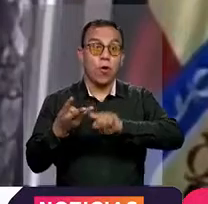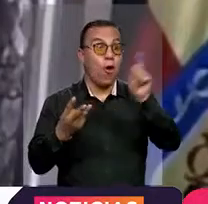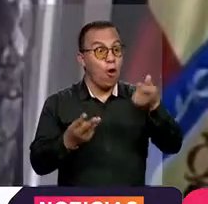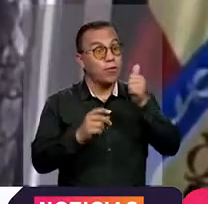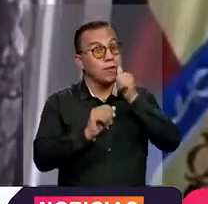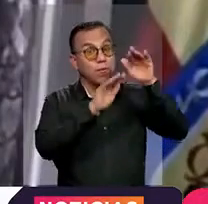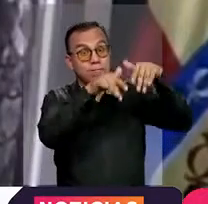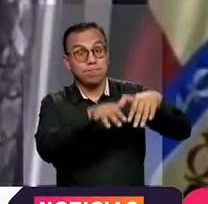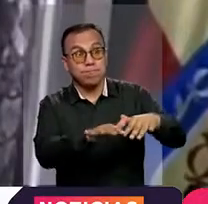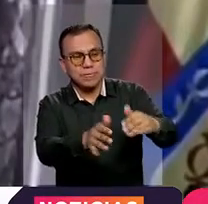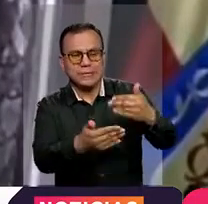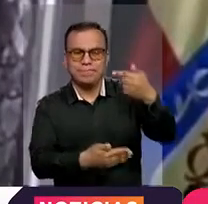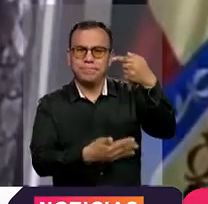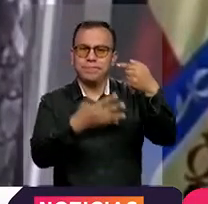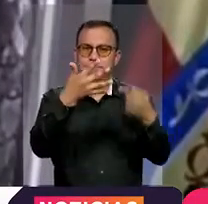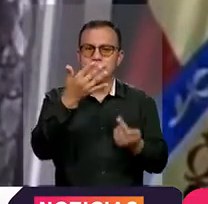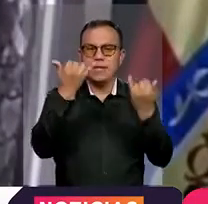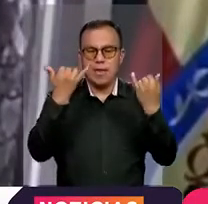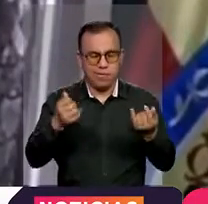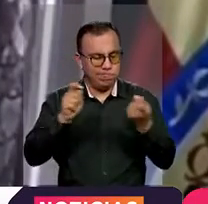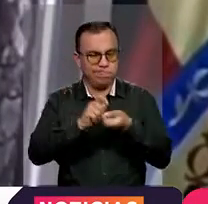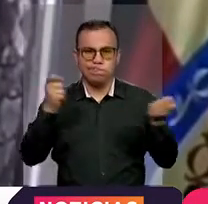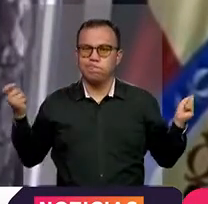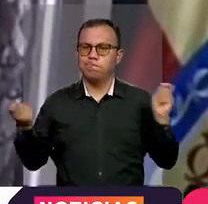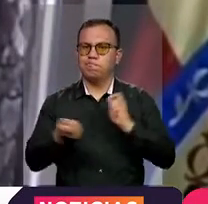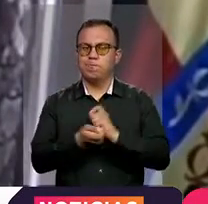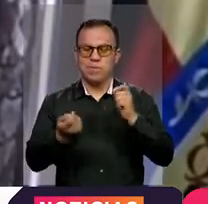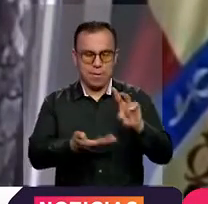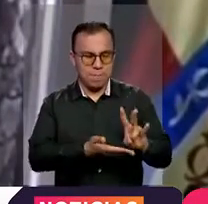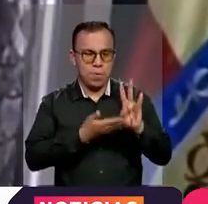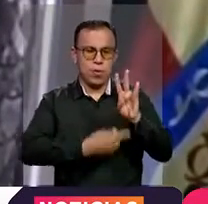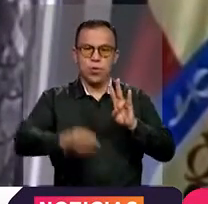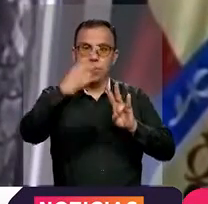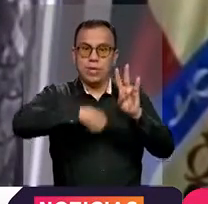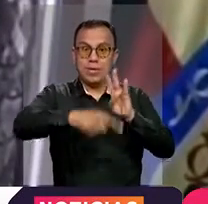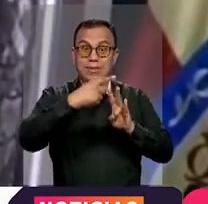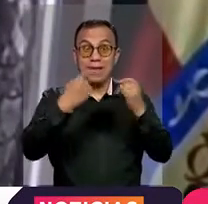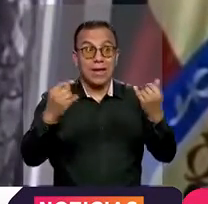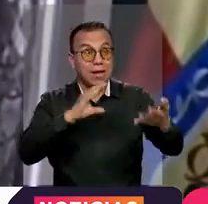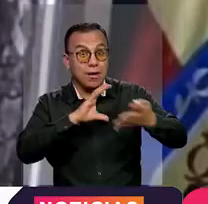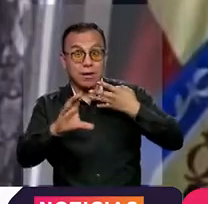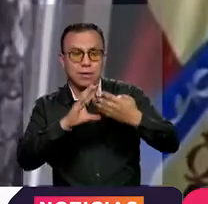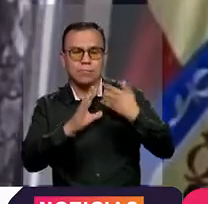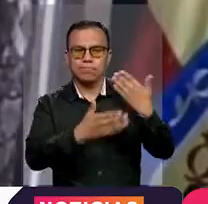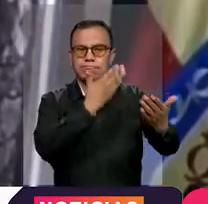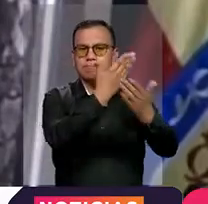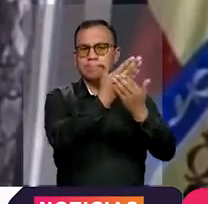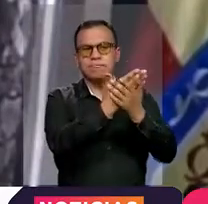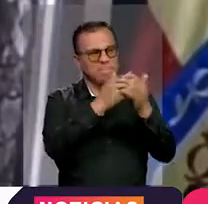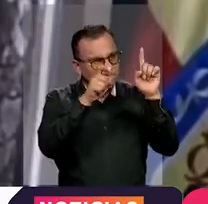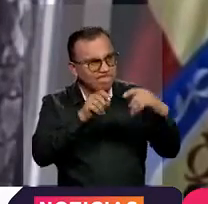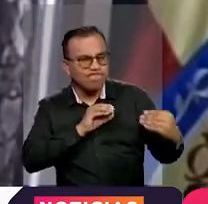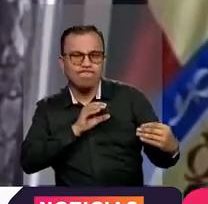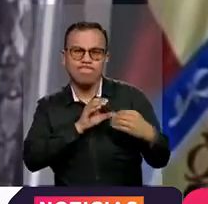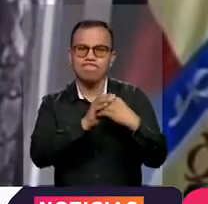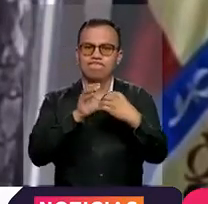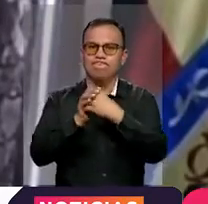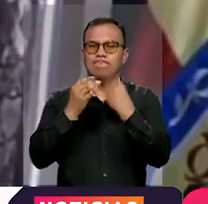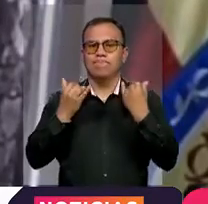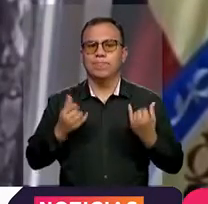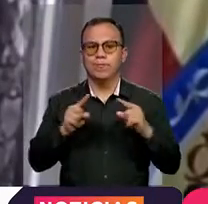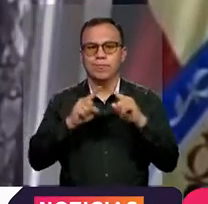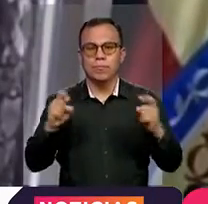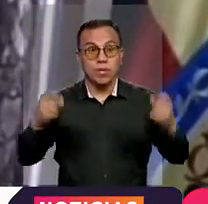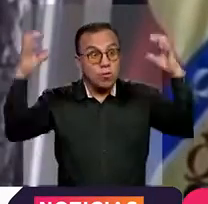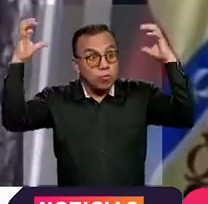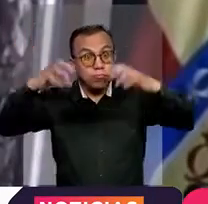hídricas por años. Este es el momento de cambiar ese modelo. La crisis climática nos enseñó que tenemos que adaptarnos. En esta ciudad cae un